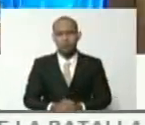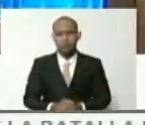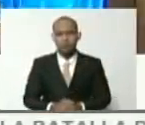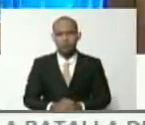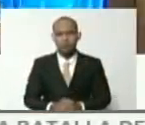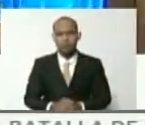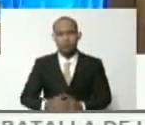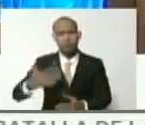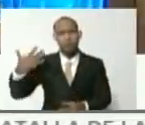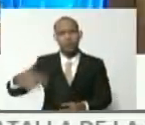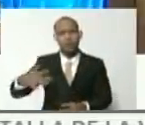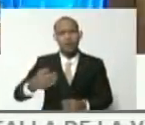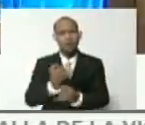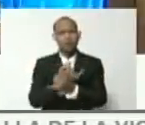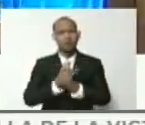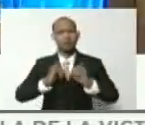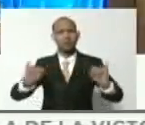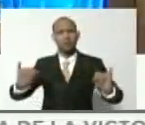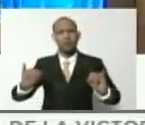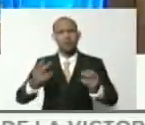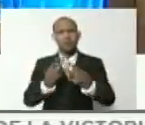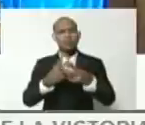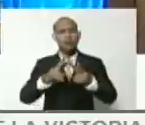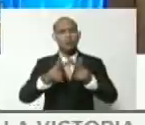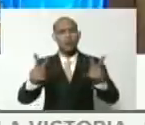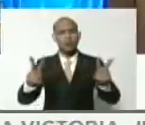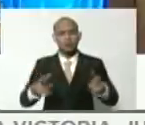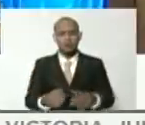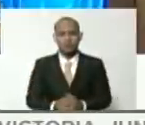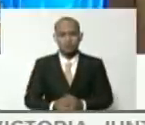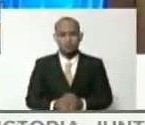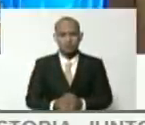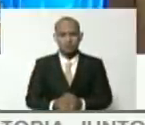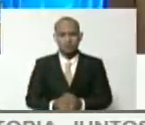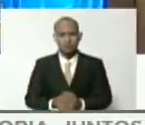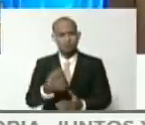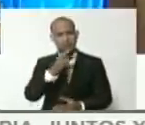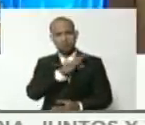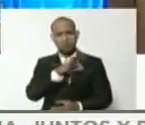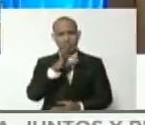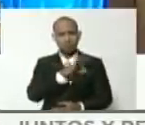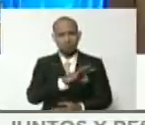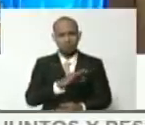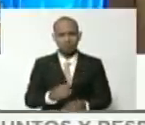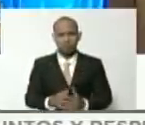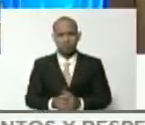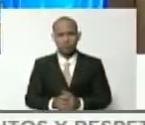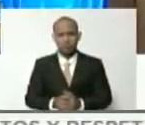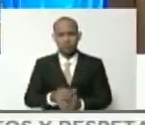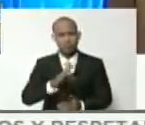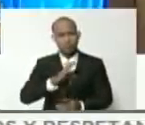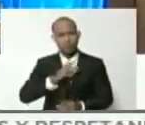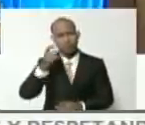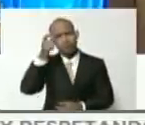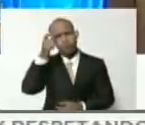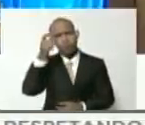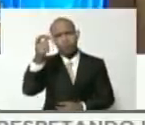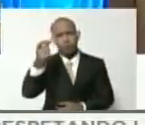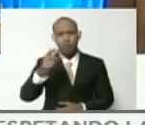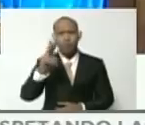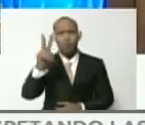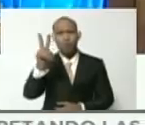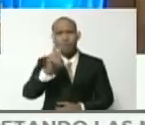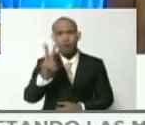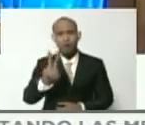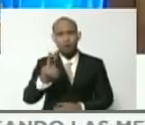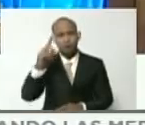por el derecho a la independencia, a la paz, a la soberanía, a la autodeterminación de los pueblos. Venezuela está